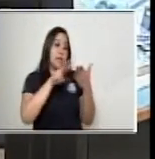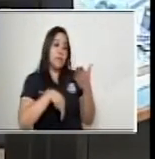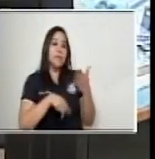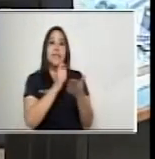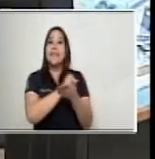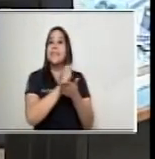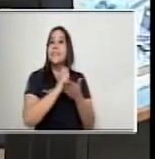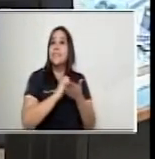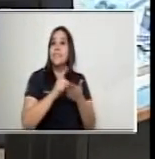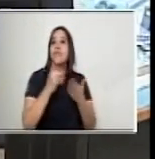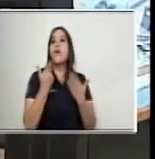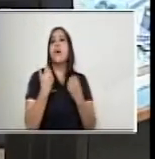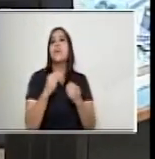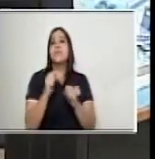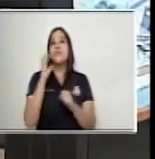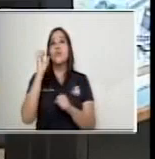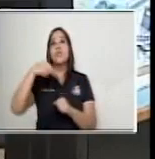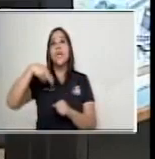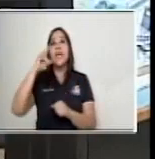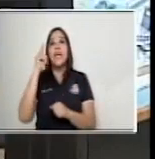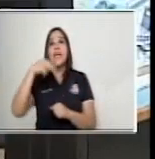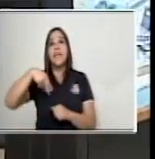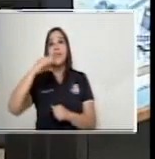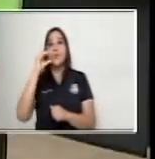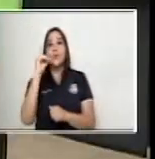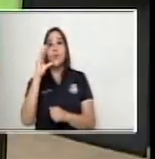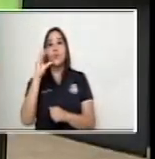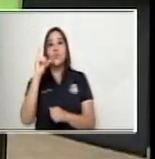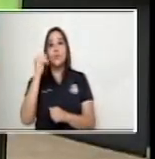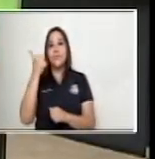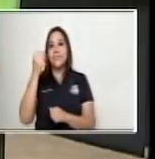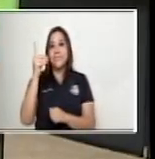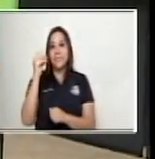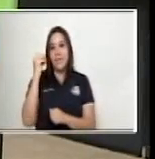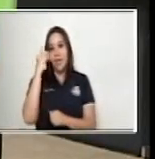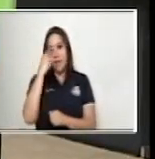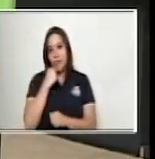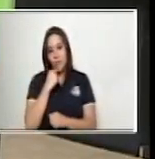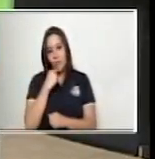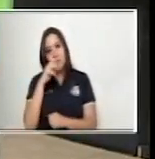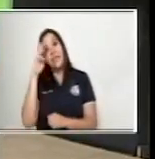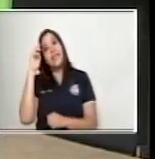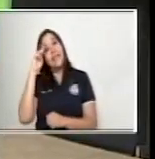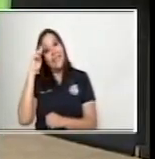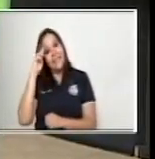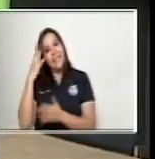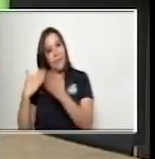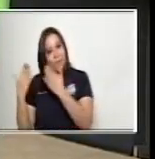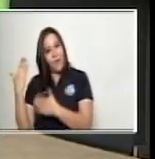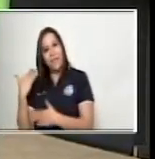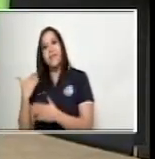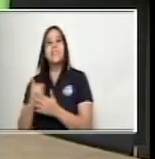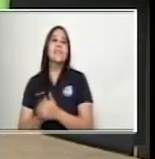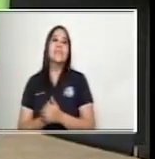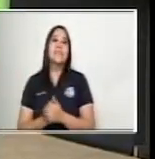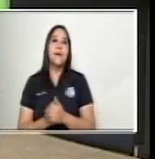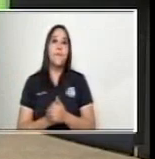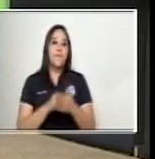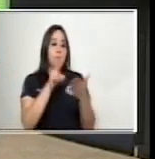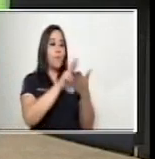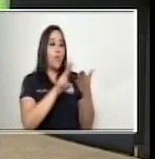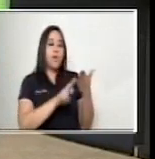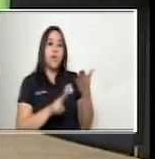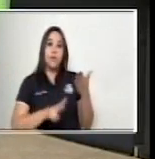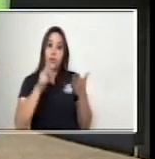de los enunciados. Y como ustedes pudieron haber prestado atención en la lectura que les acabo de